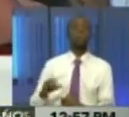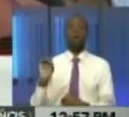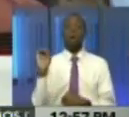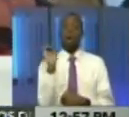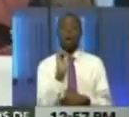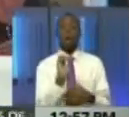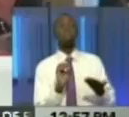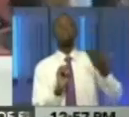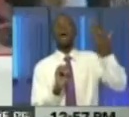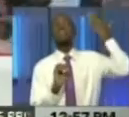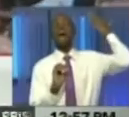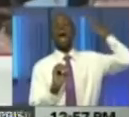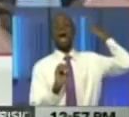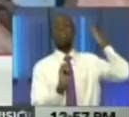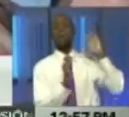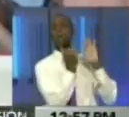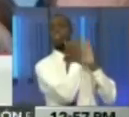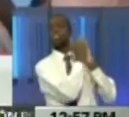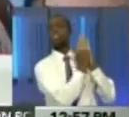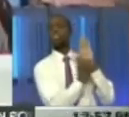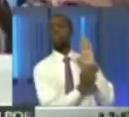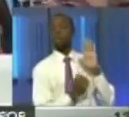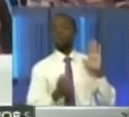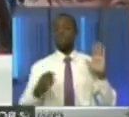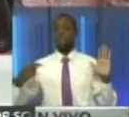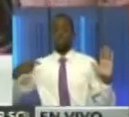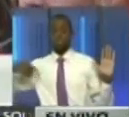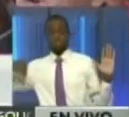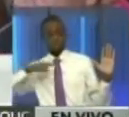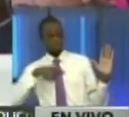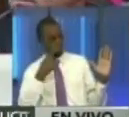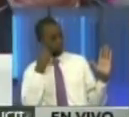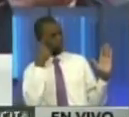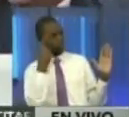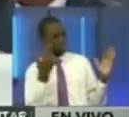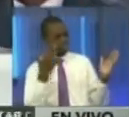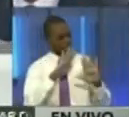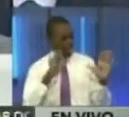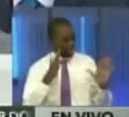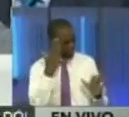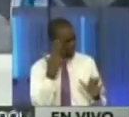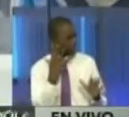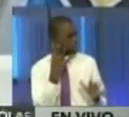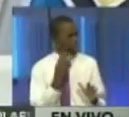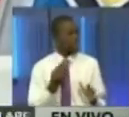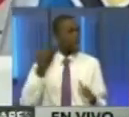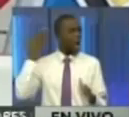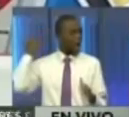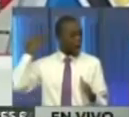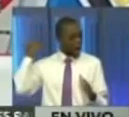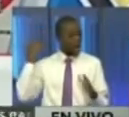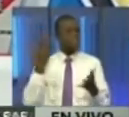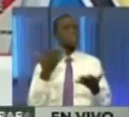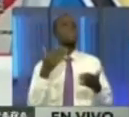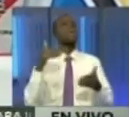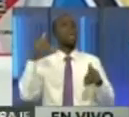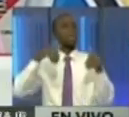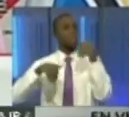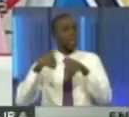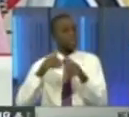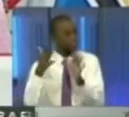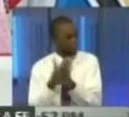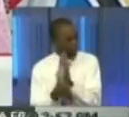pasado, como si aquí nosotros nunca hubiésemos tenido ningún tipo de referendo y que no tuviésemos ningún tipo